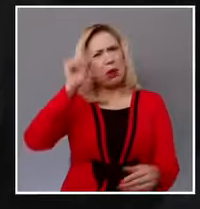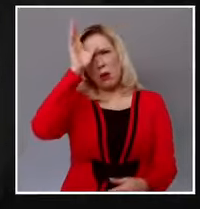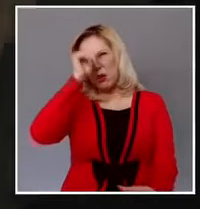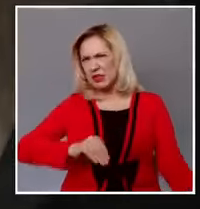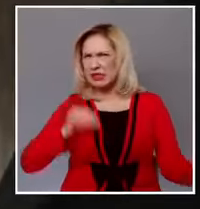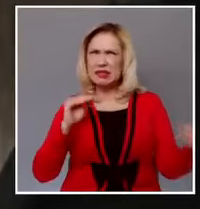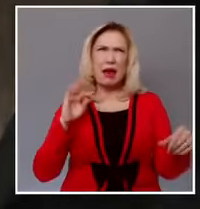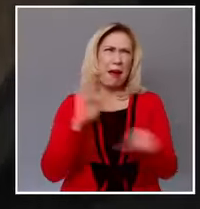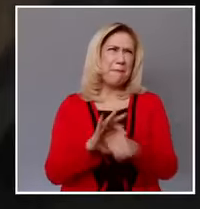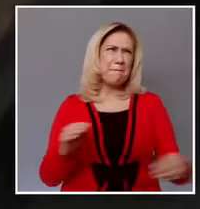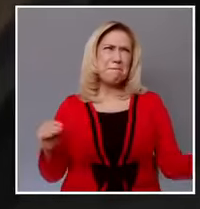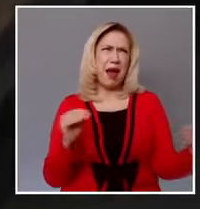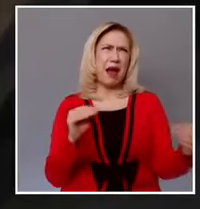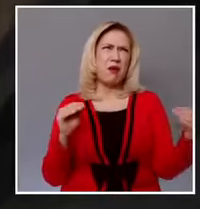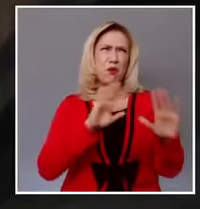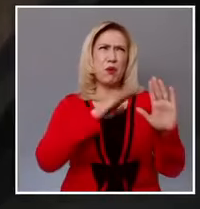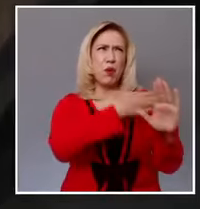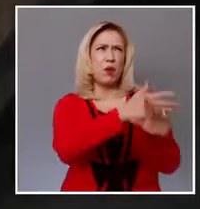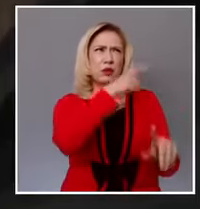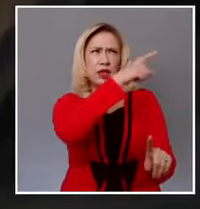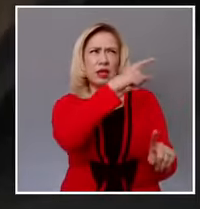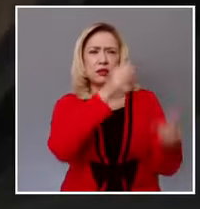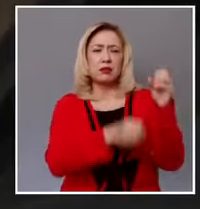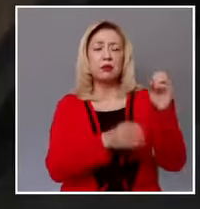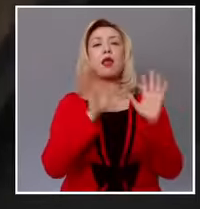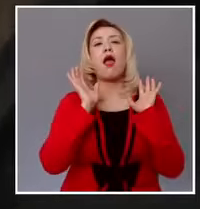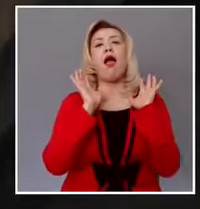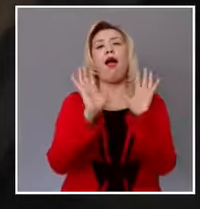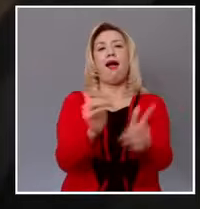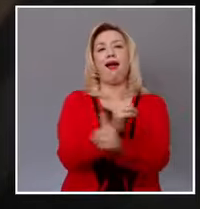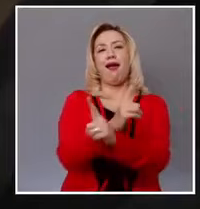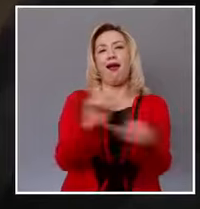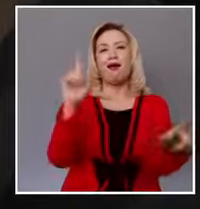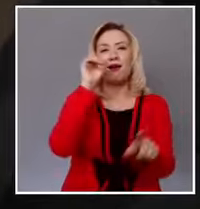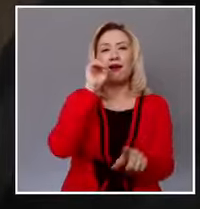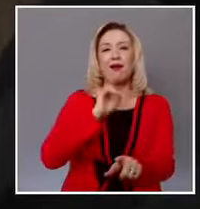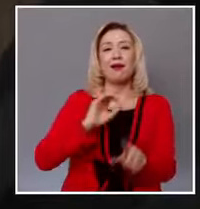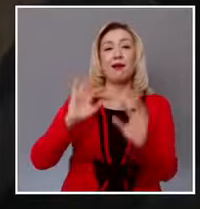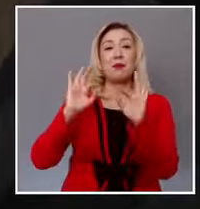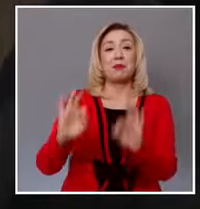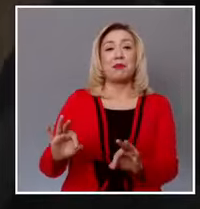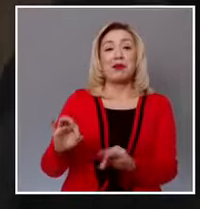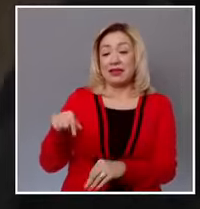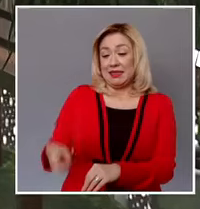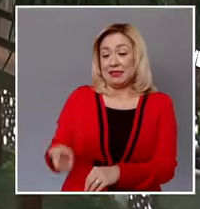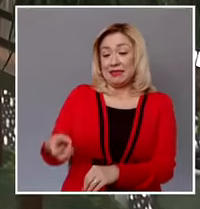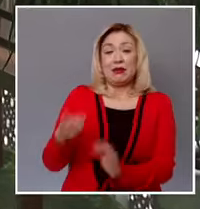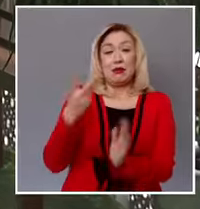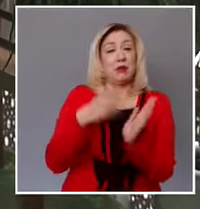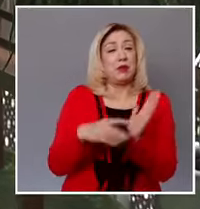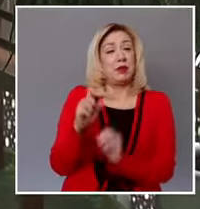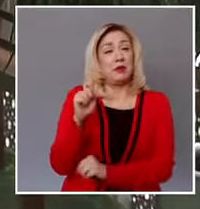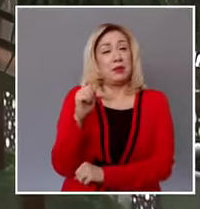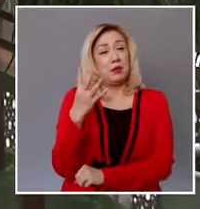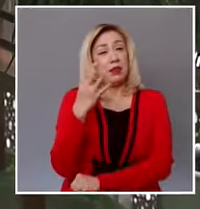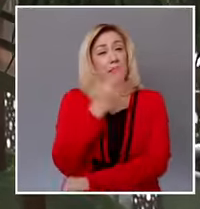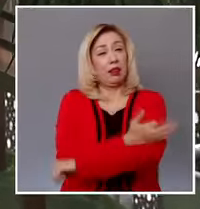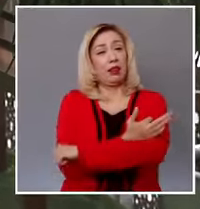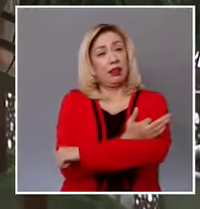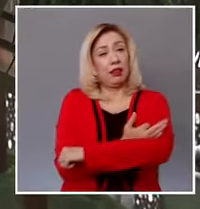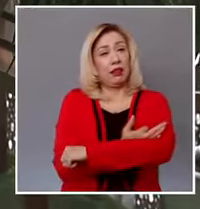Verónica finalmente fue absuelta y recuperó su libertad en los primeros días de este 2024. Fue una emoción